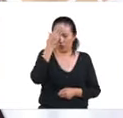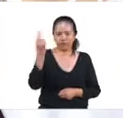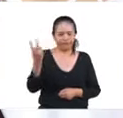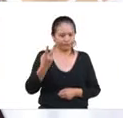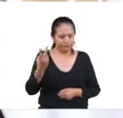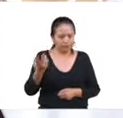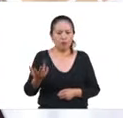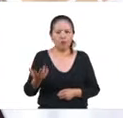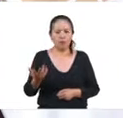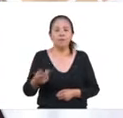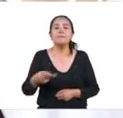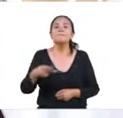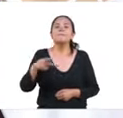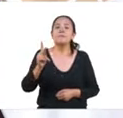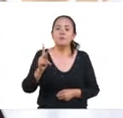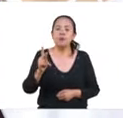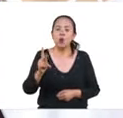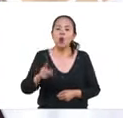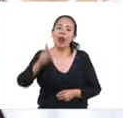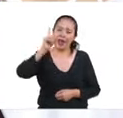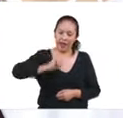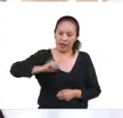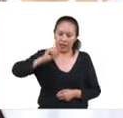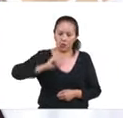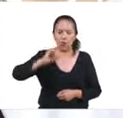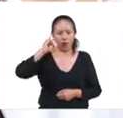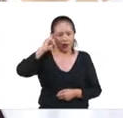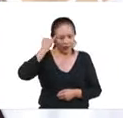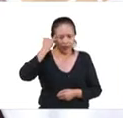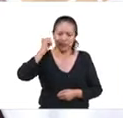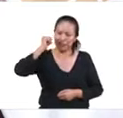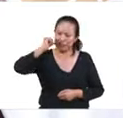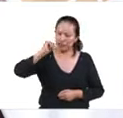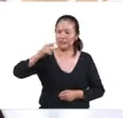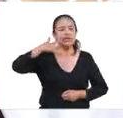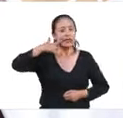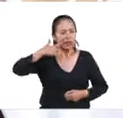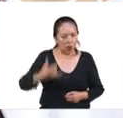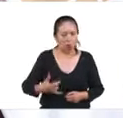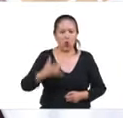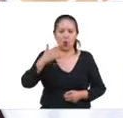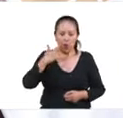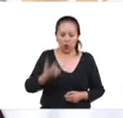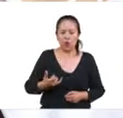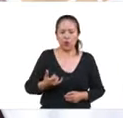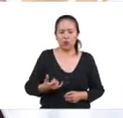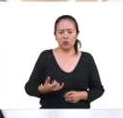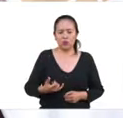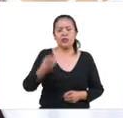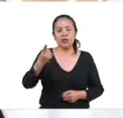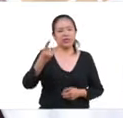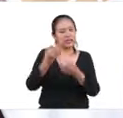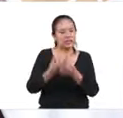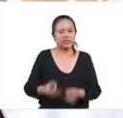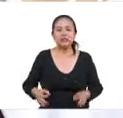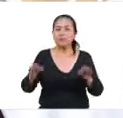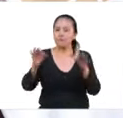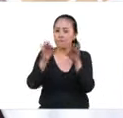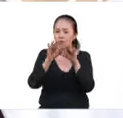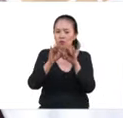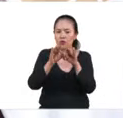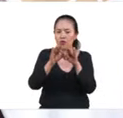más es un reconocimiento de las mujeres indígenas que históricamente son las que no han tenido voz y tiene un simbolismo muy grande de que en